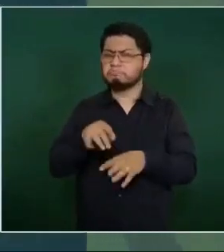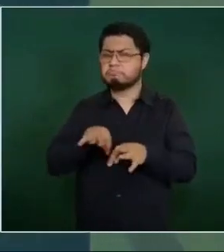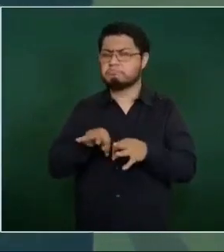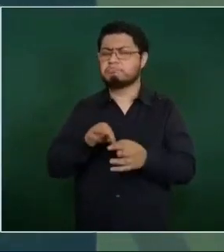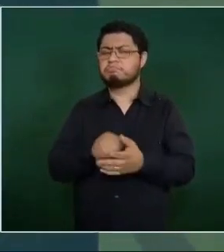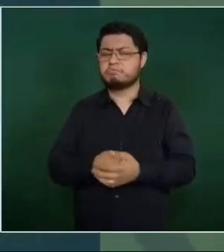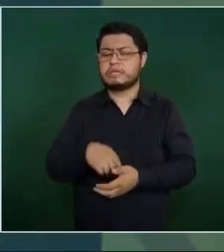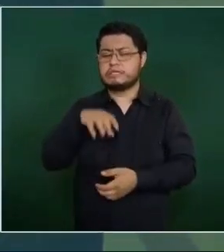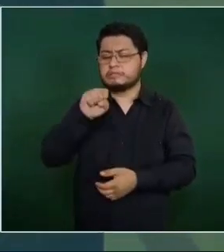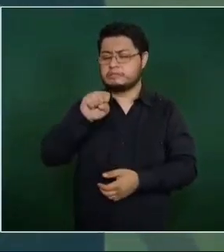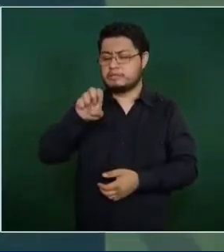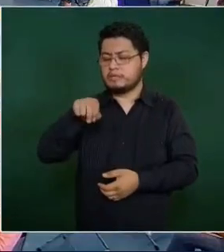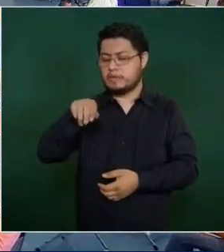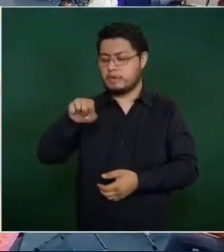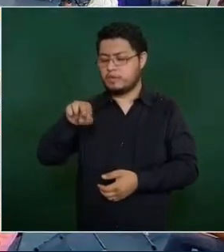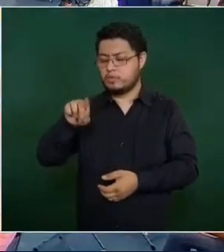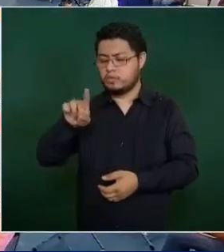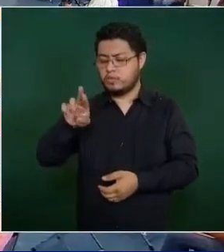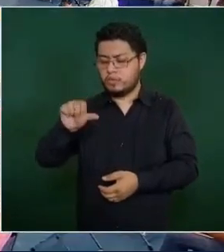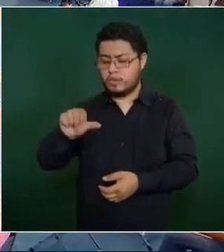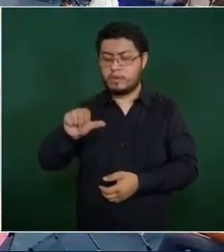y el otro Cárdenas,